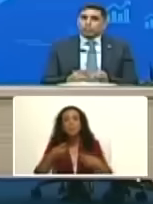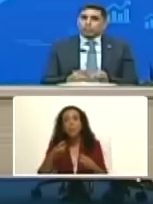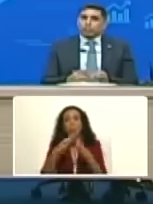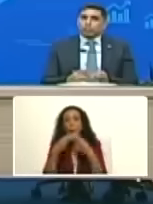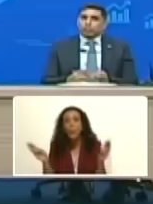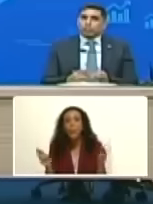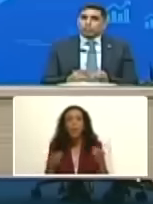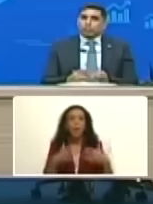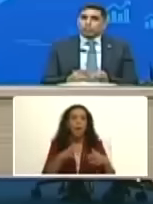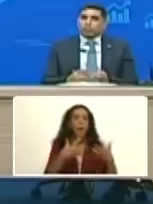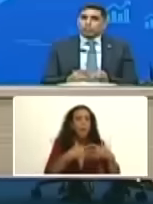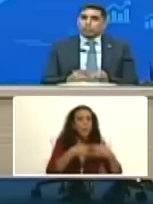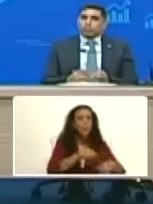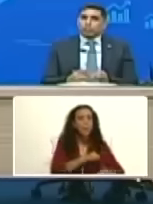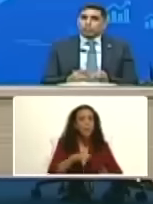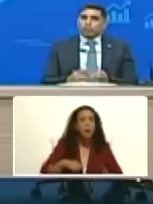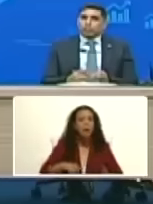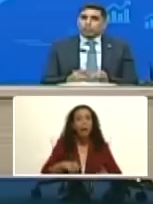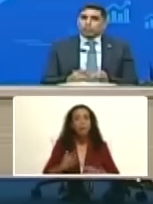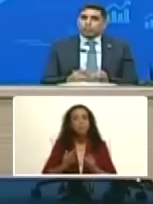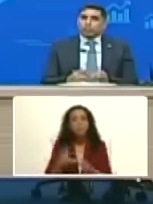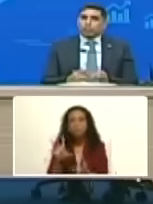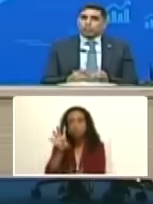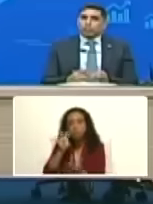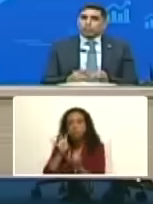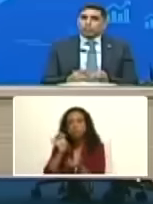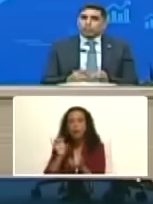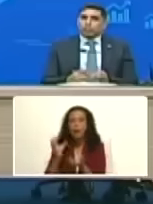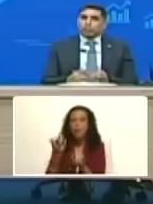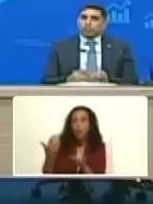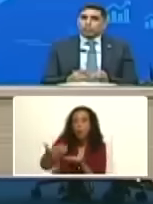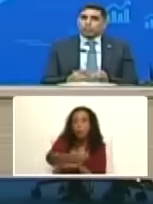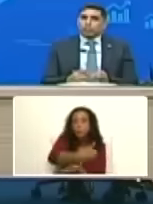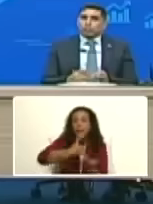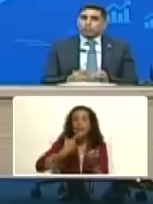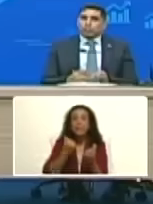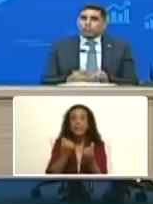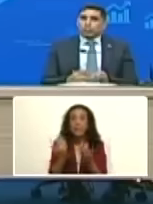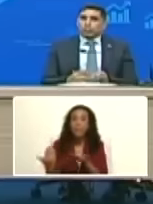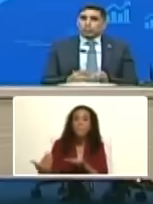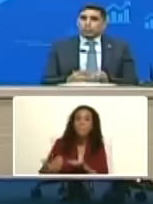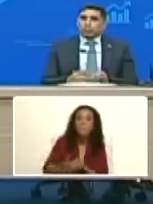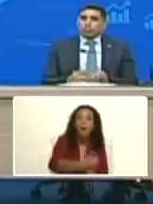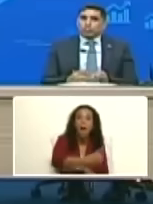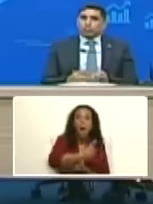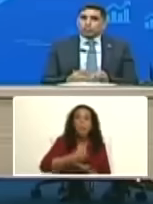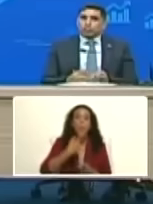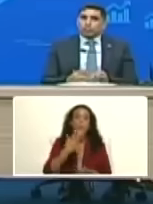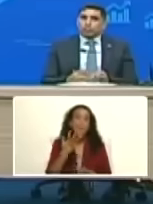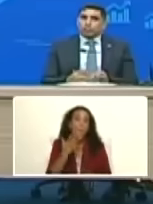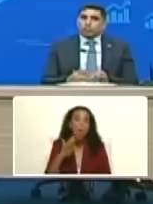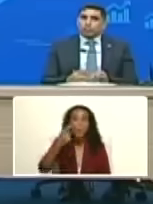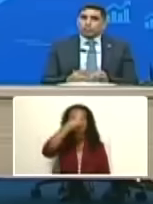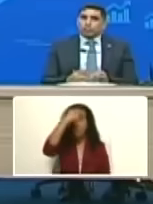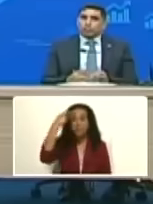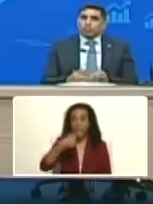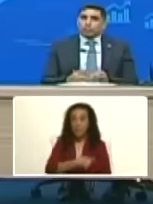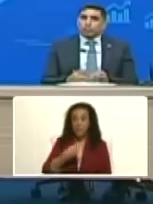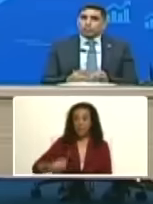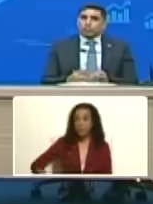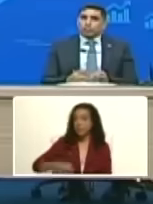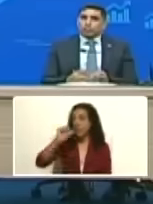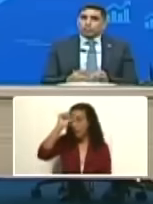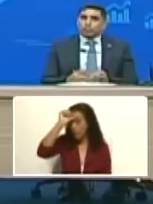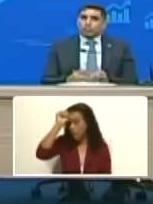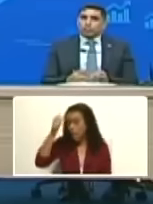para hacer más efectiva la atracción de capitales de la China, de la India, de